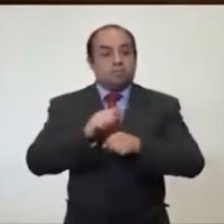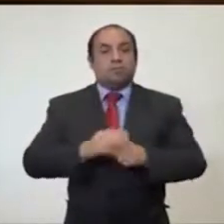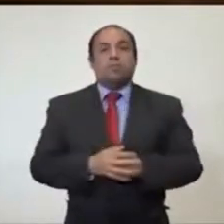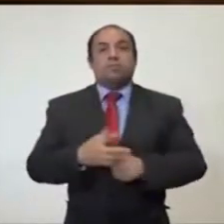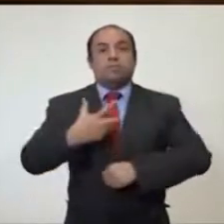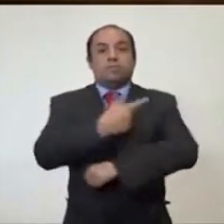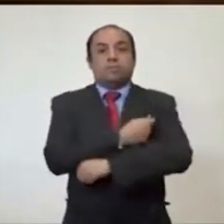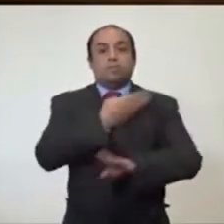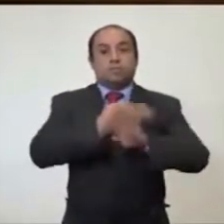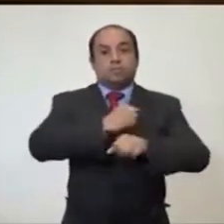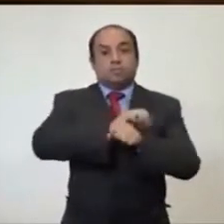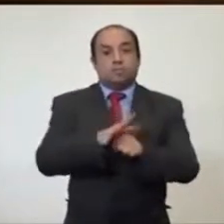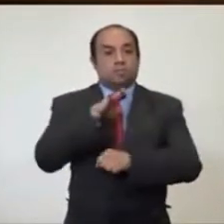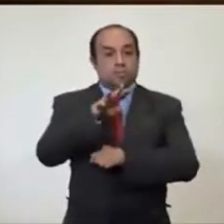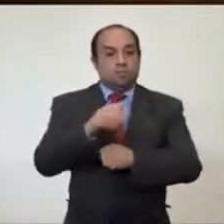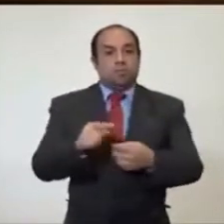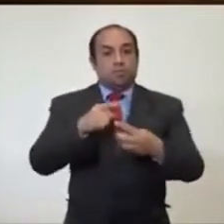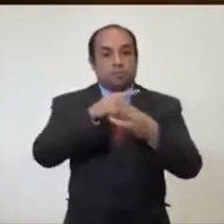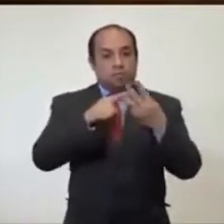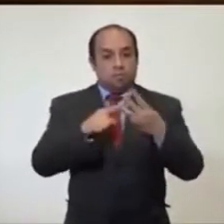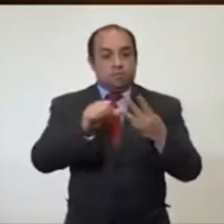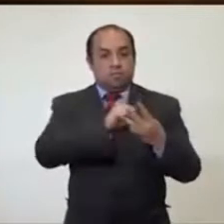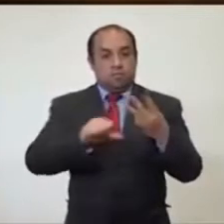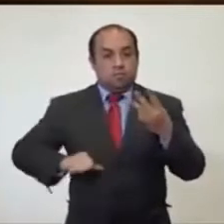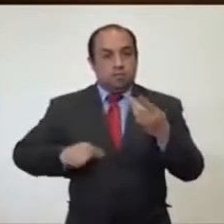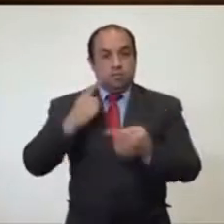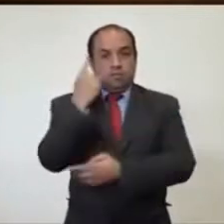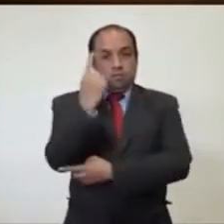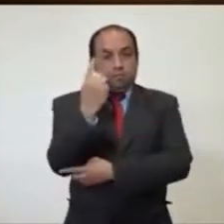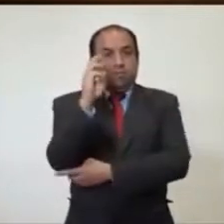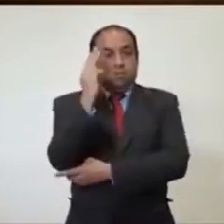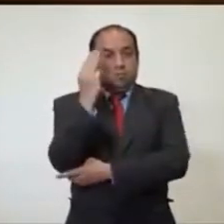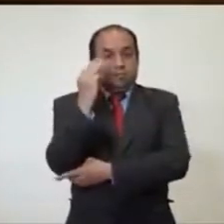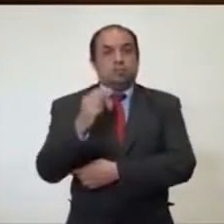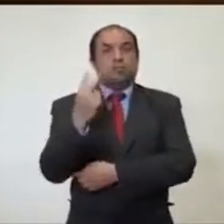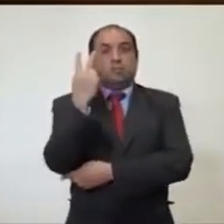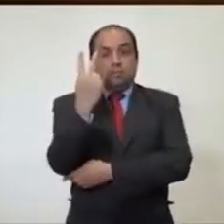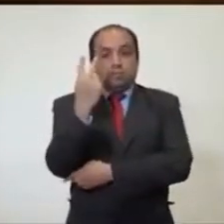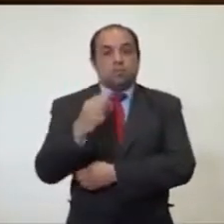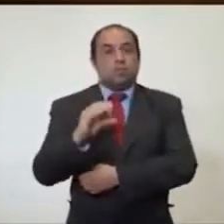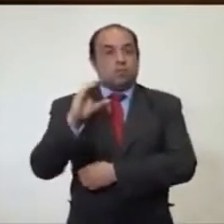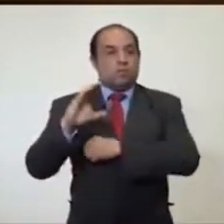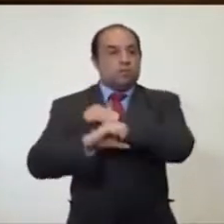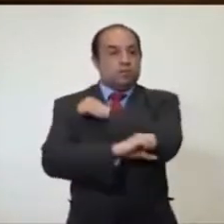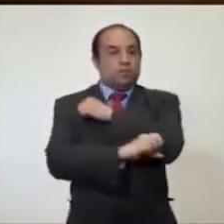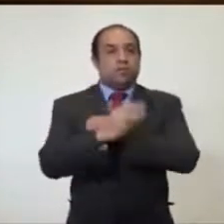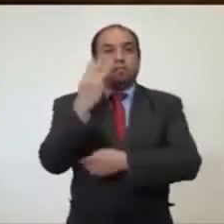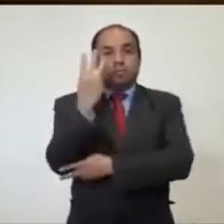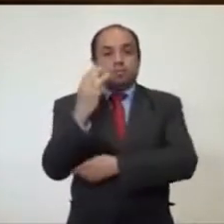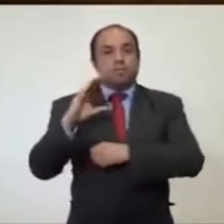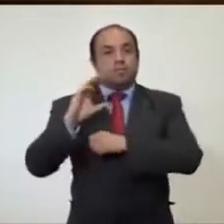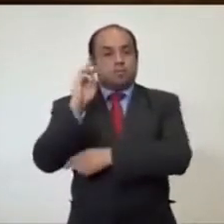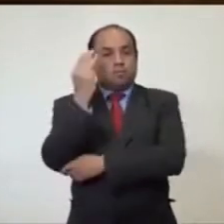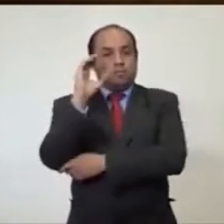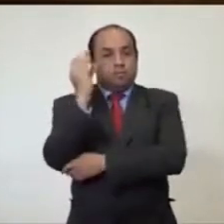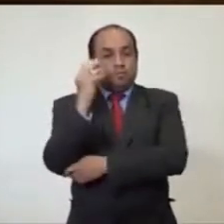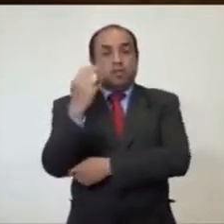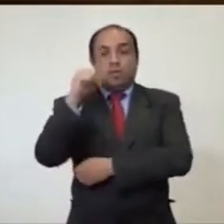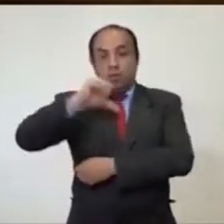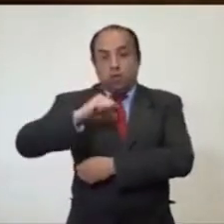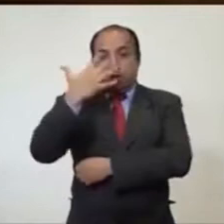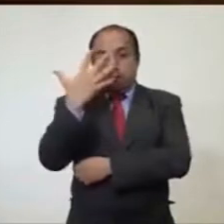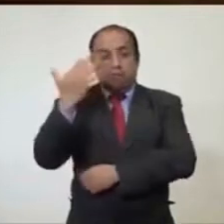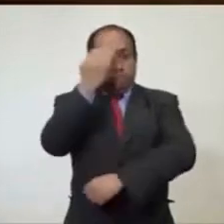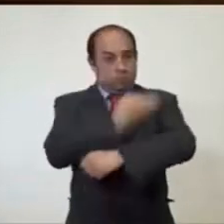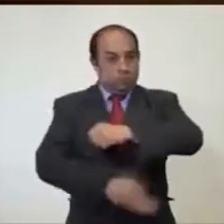contra kobe 19 en las alcaldías de milpa alta cuajimalpa y magdalena contreras para las